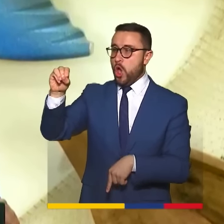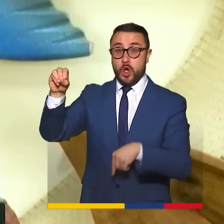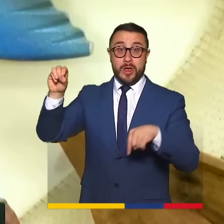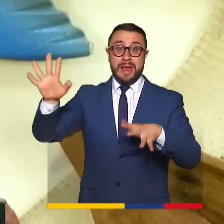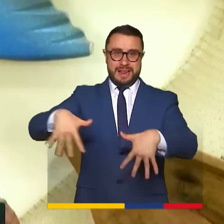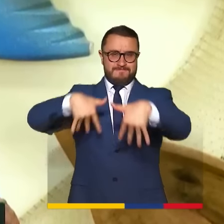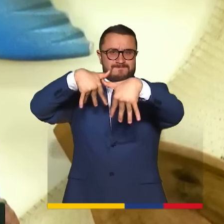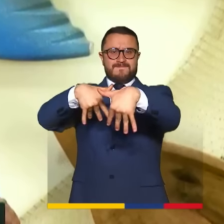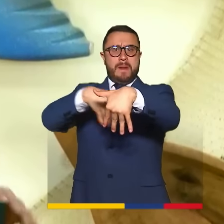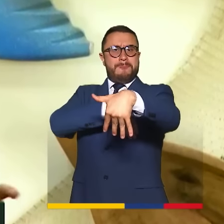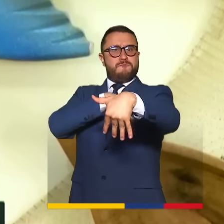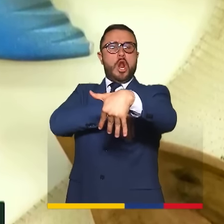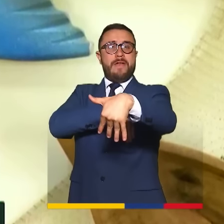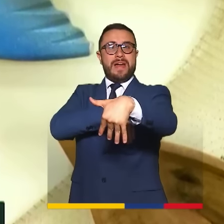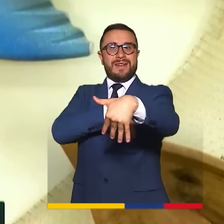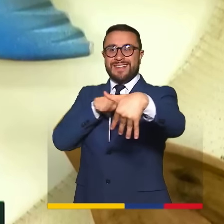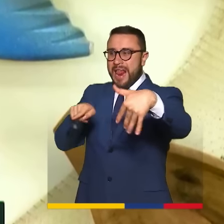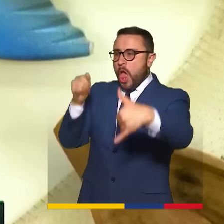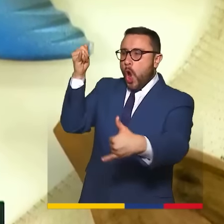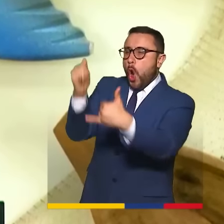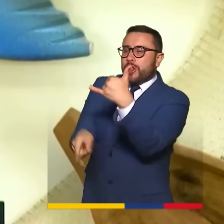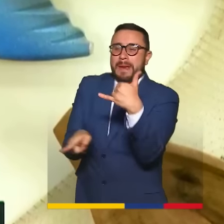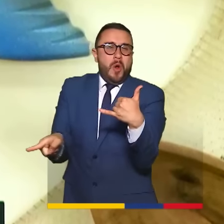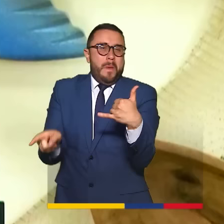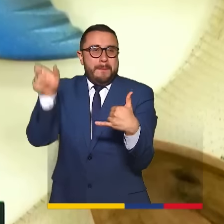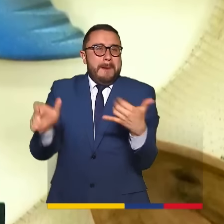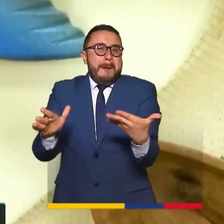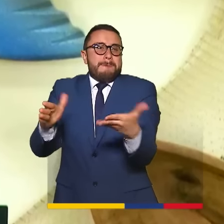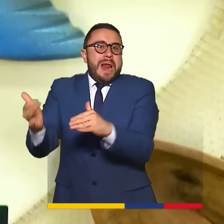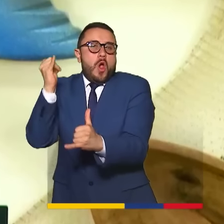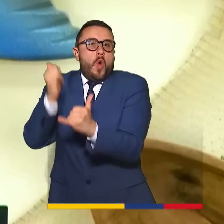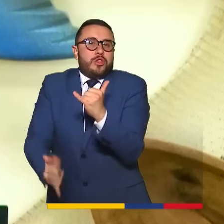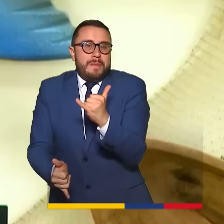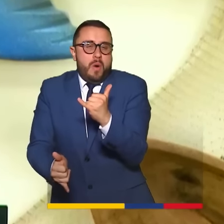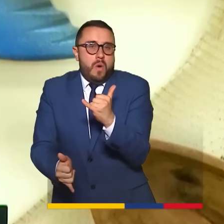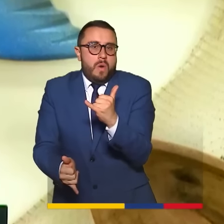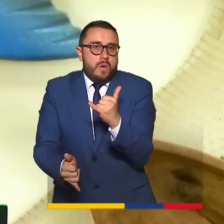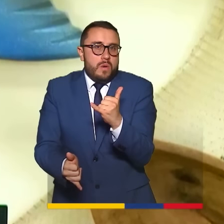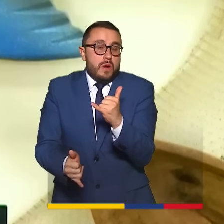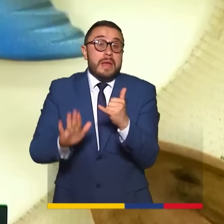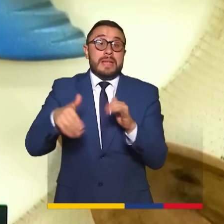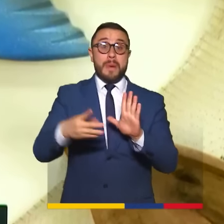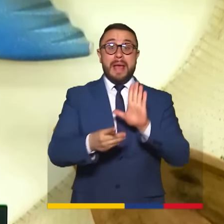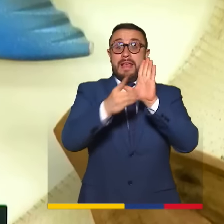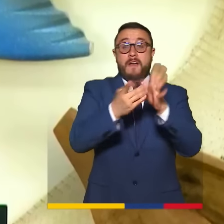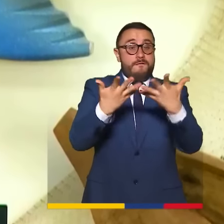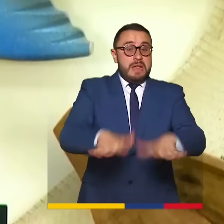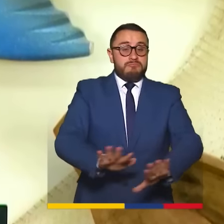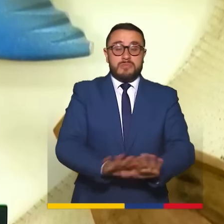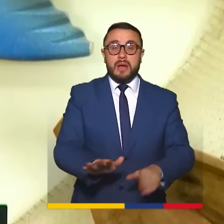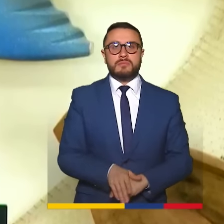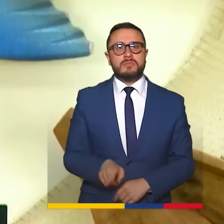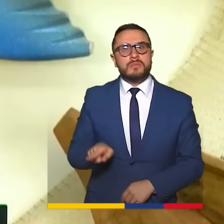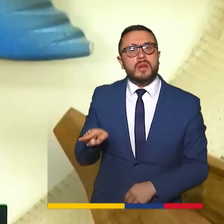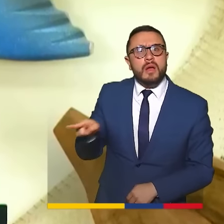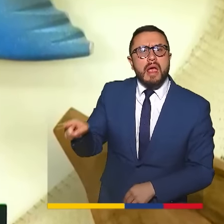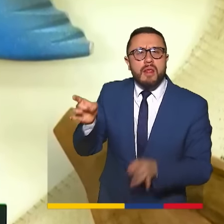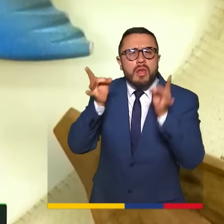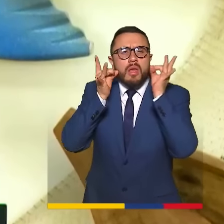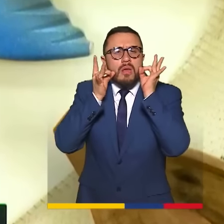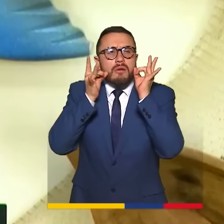Libertador, después de que se decretara el fin del ejército, porque había cometido el pecado